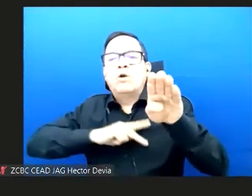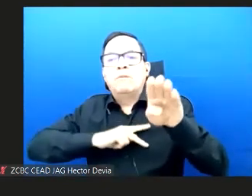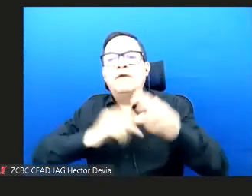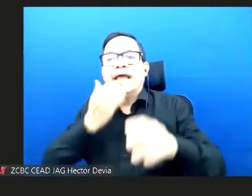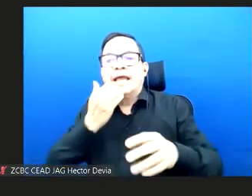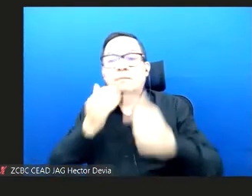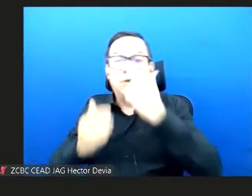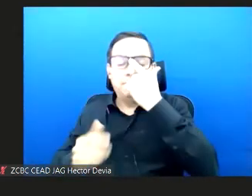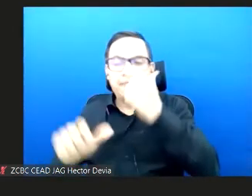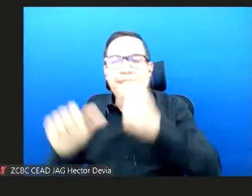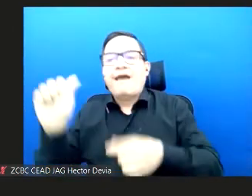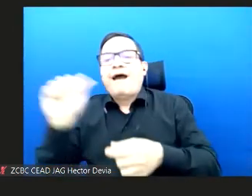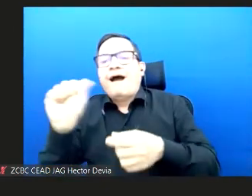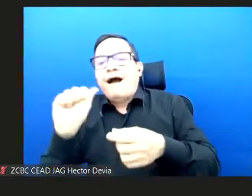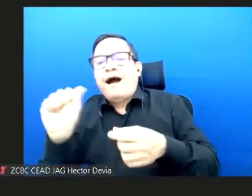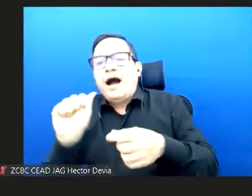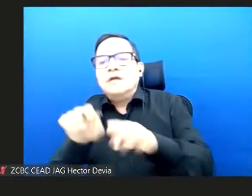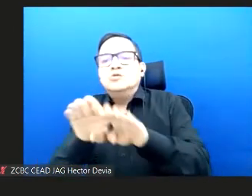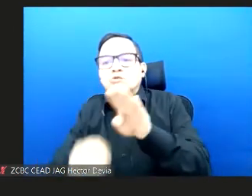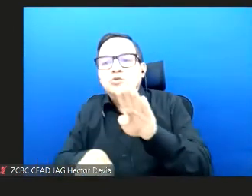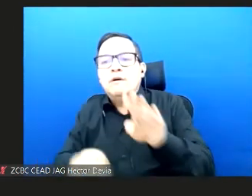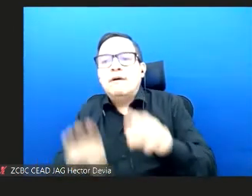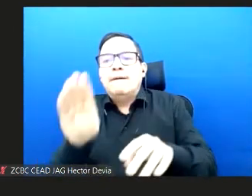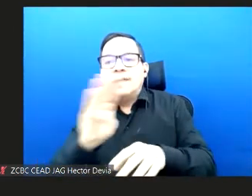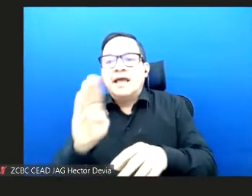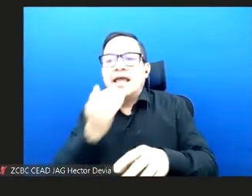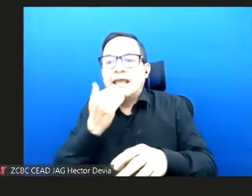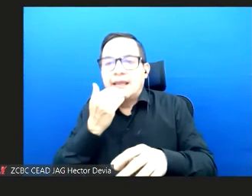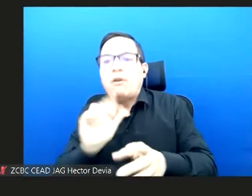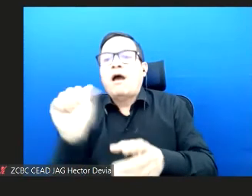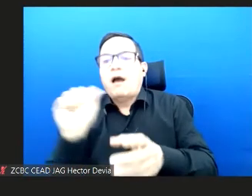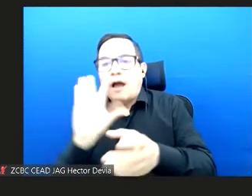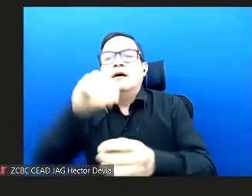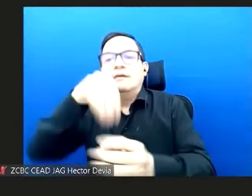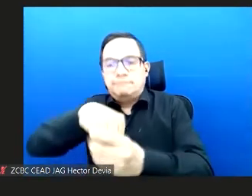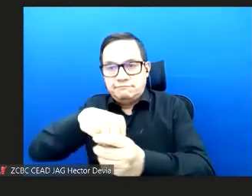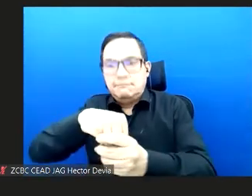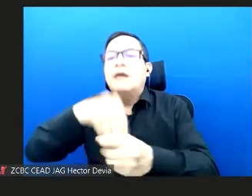A. Este hecho se simboliza con A,